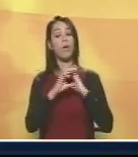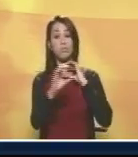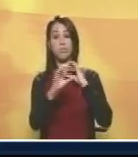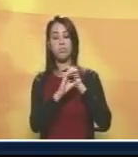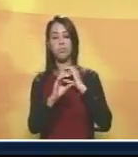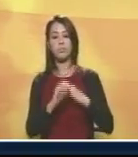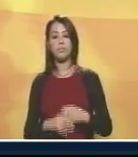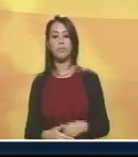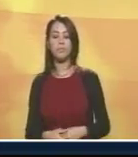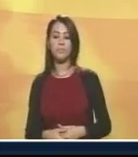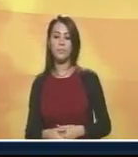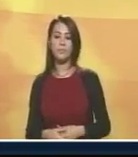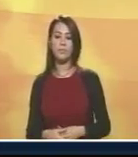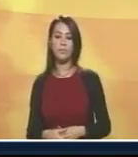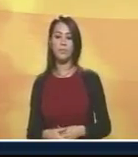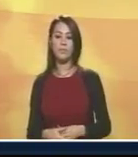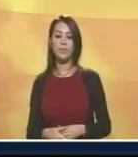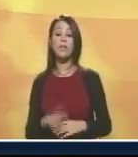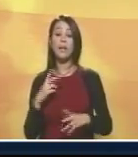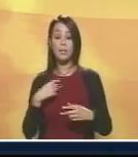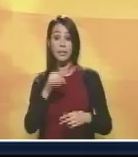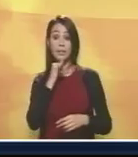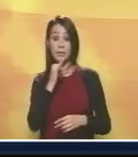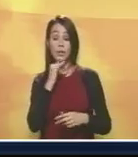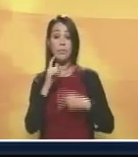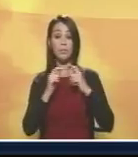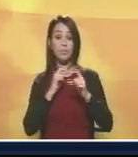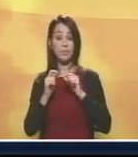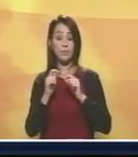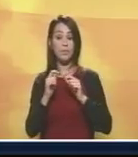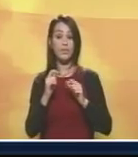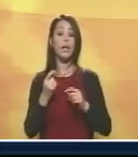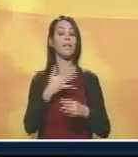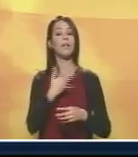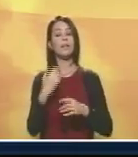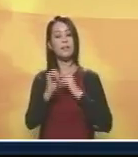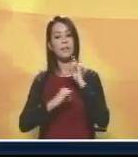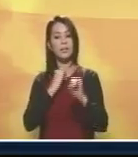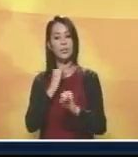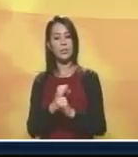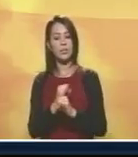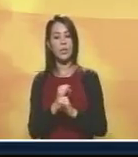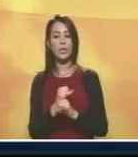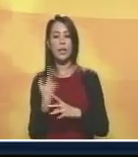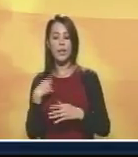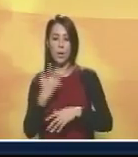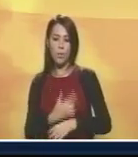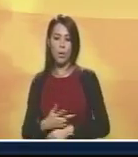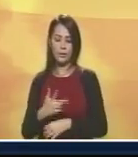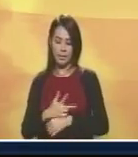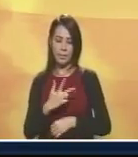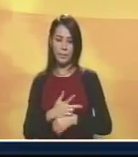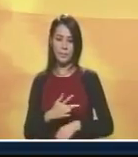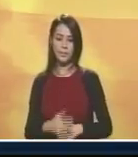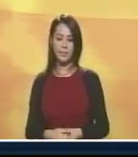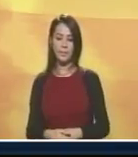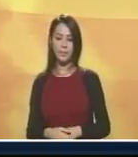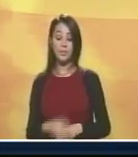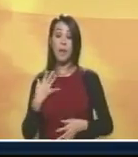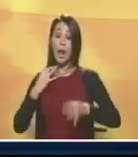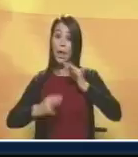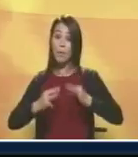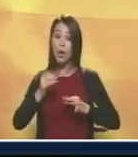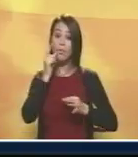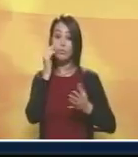como transurbano. Así lo informó en rueda de prensa el jefe de la Comisión Internacional contra la Impunidad en Guatemala, Iván Velázquez. Según el